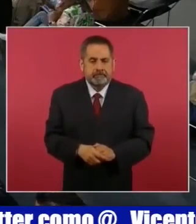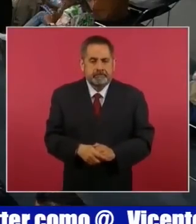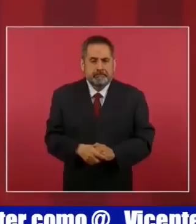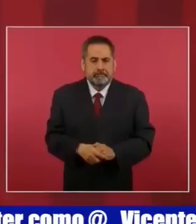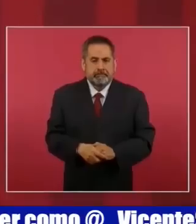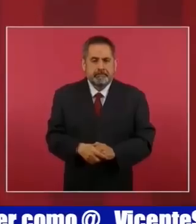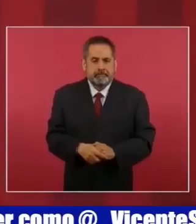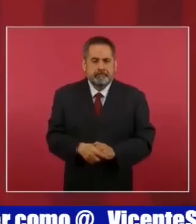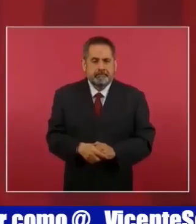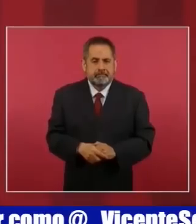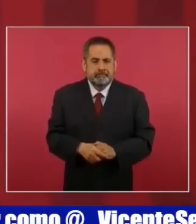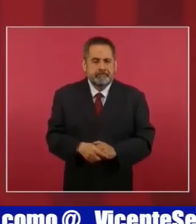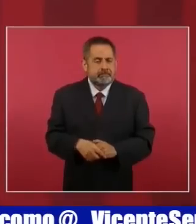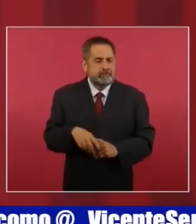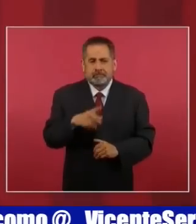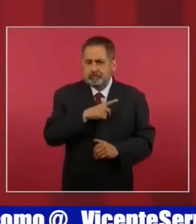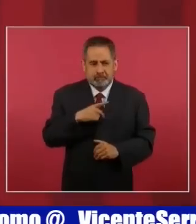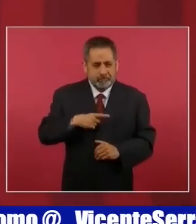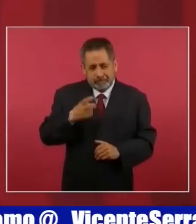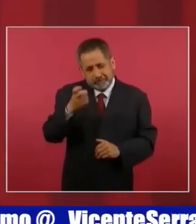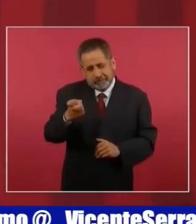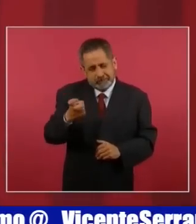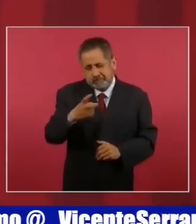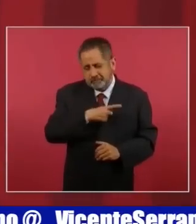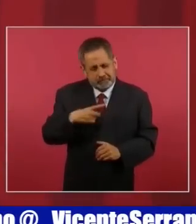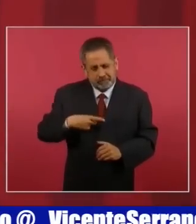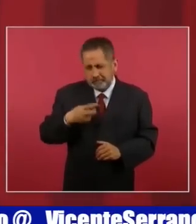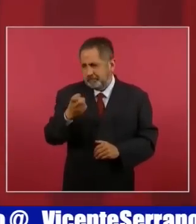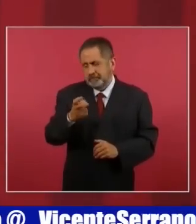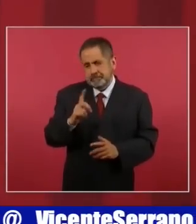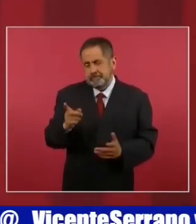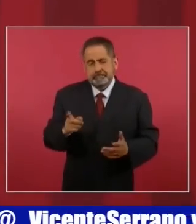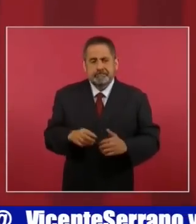Esto debe de evitarse,